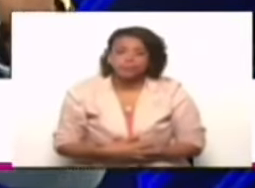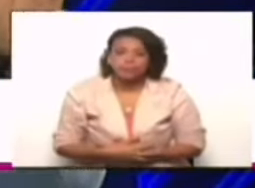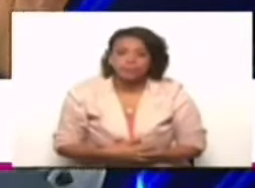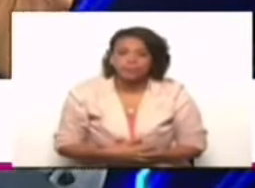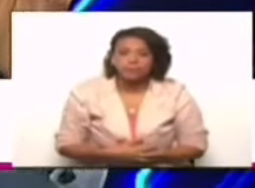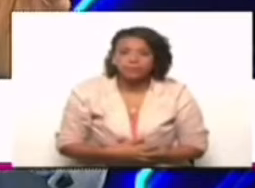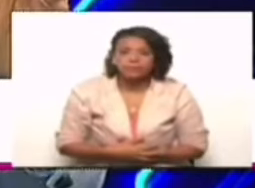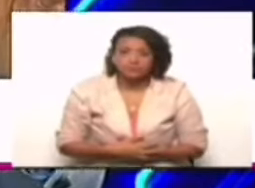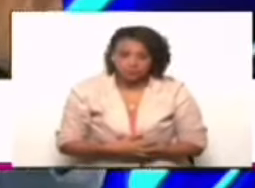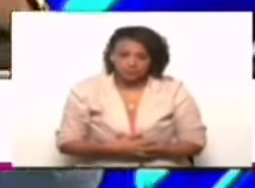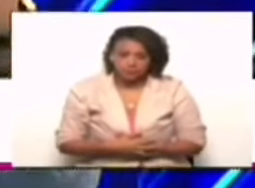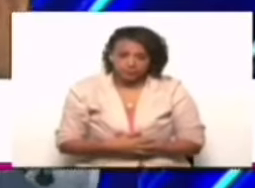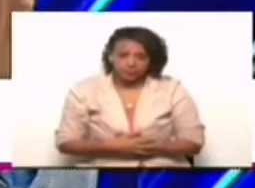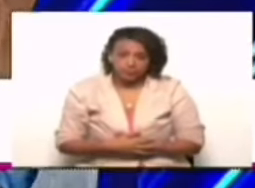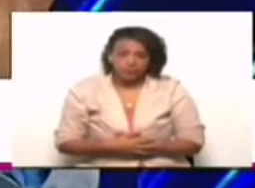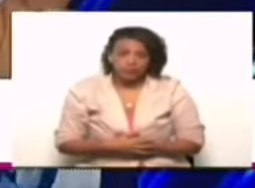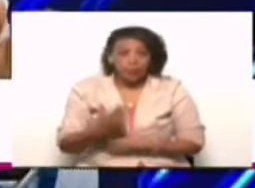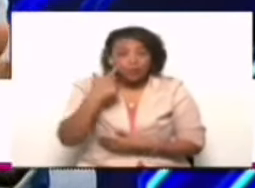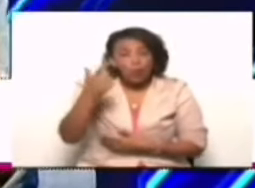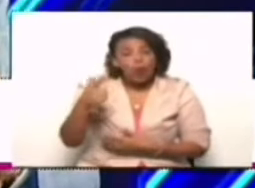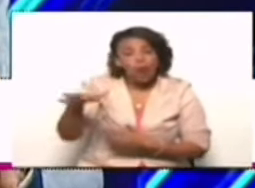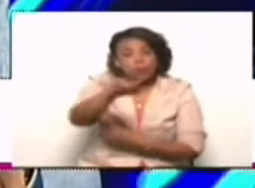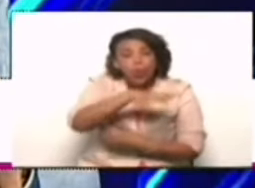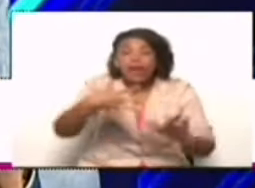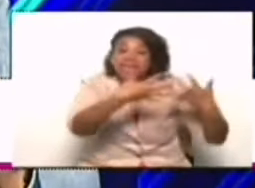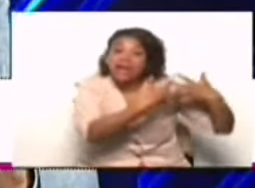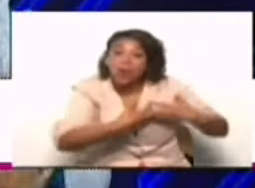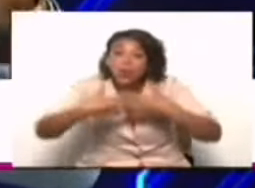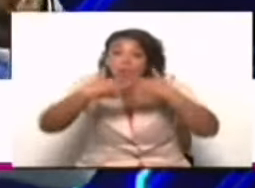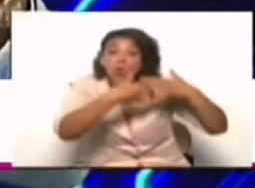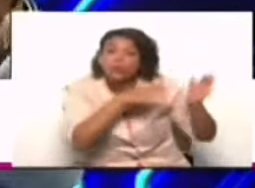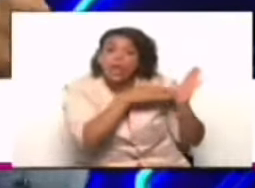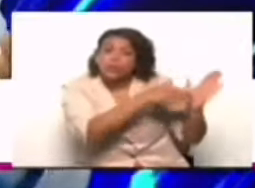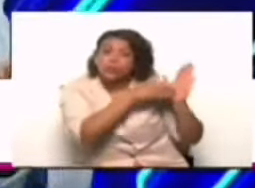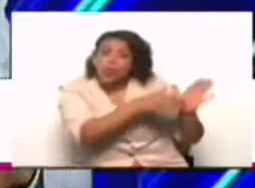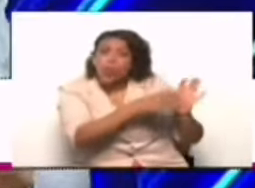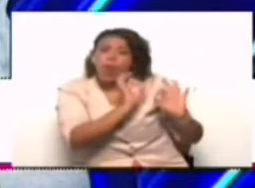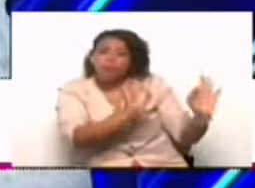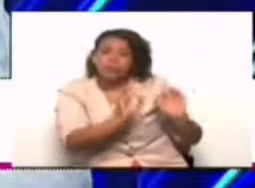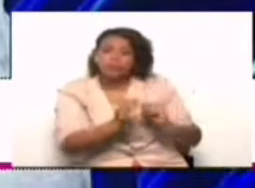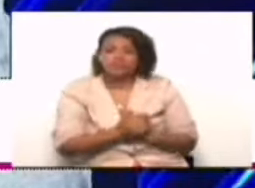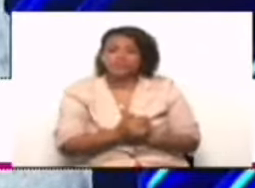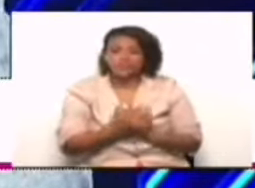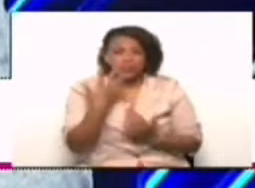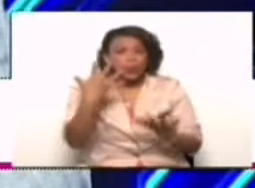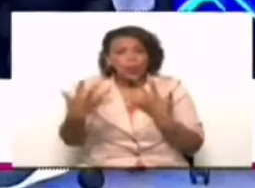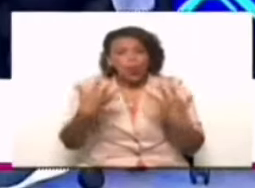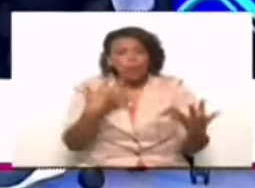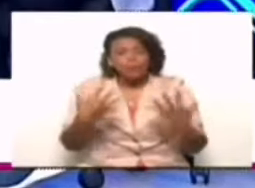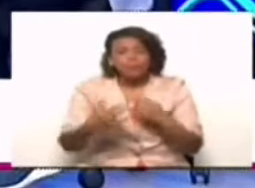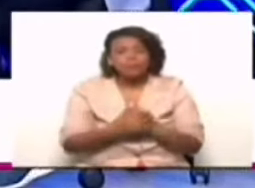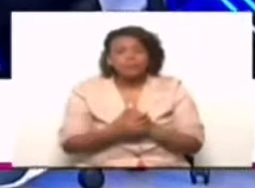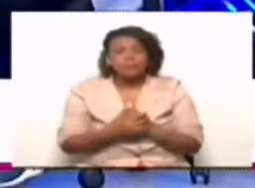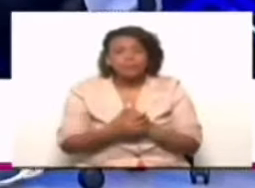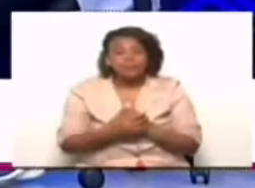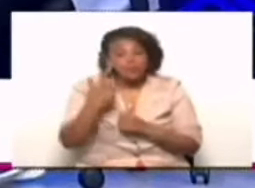en escuelas, en colegios, allá en los Estados Unidos, con pistolas, con armas, con fusiles.